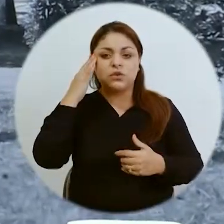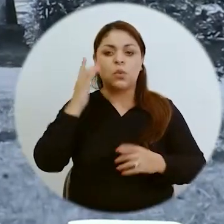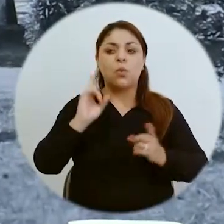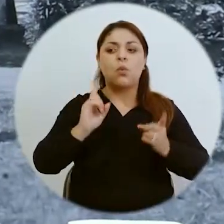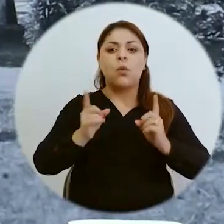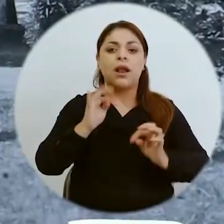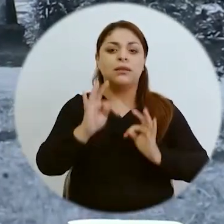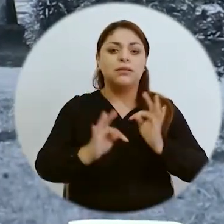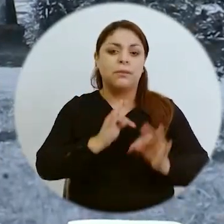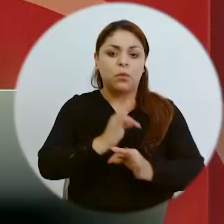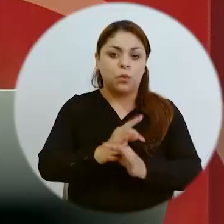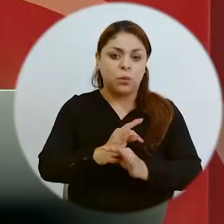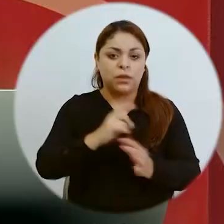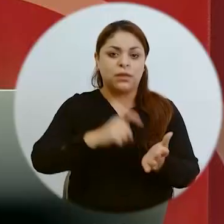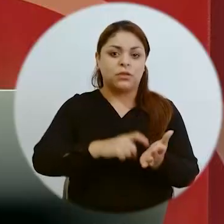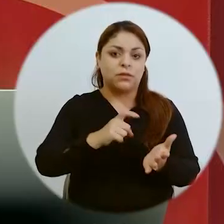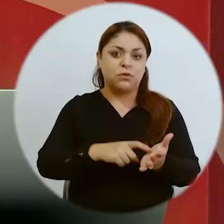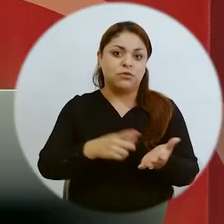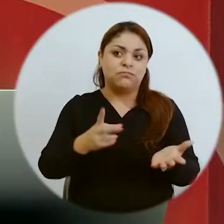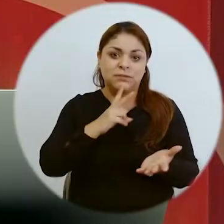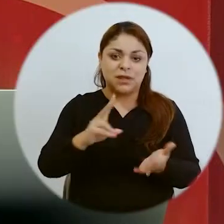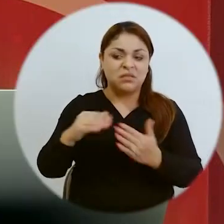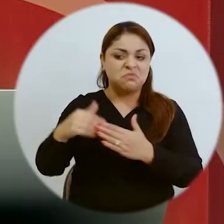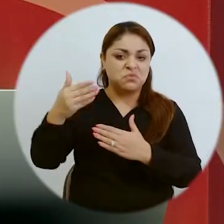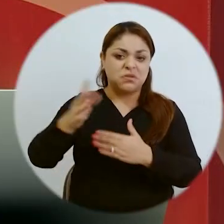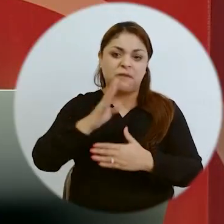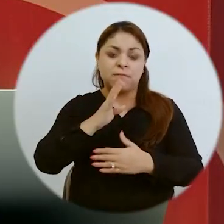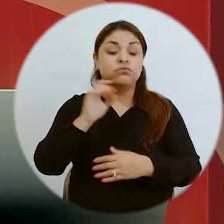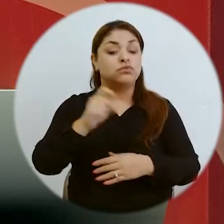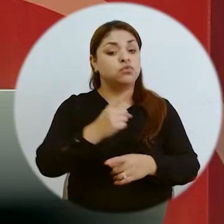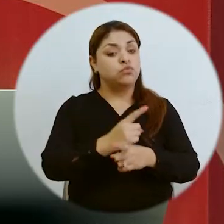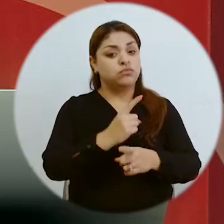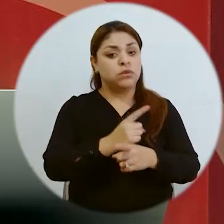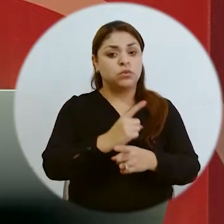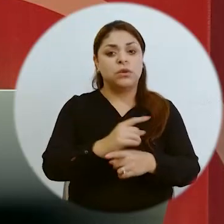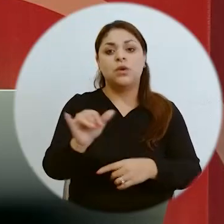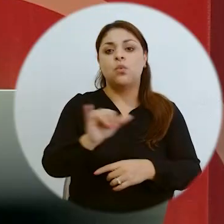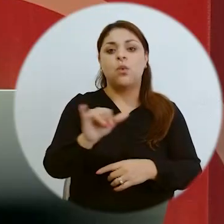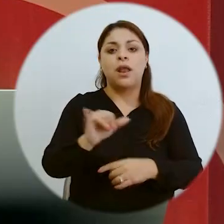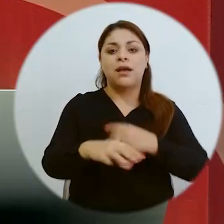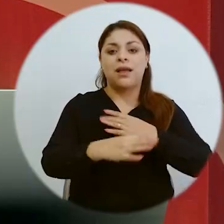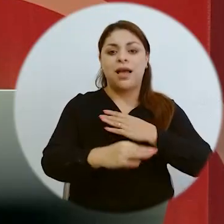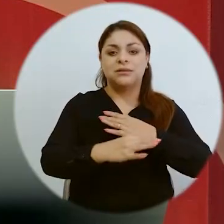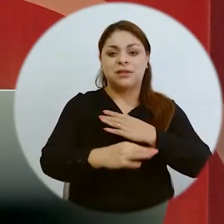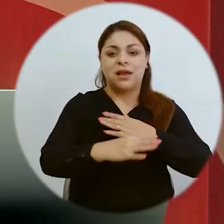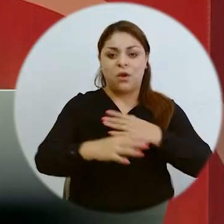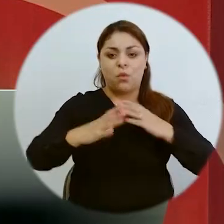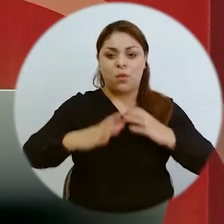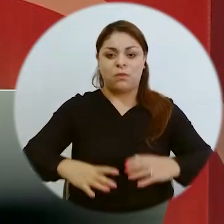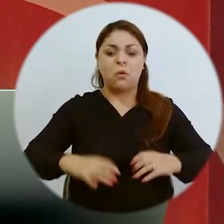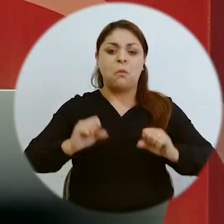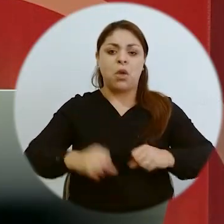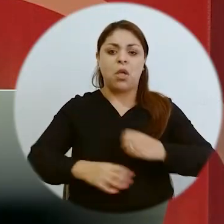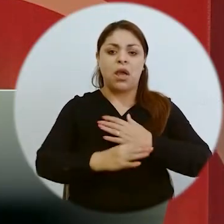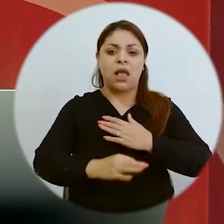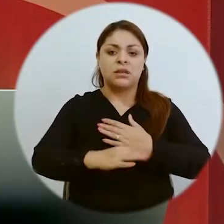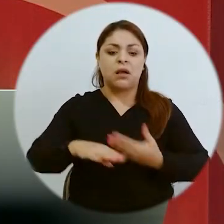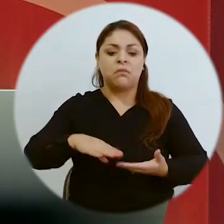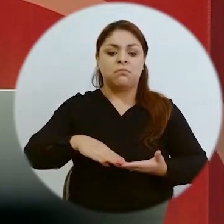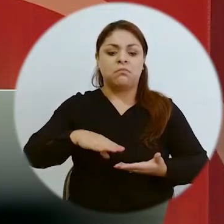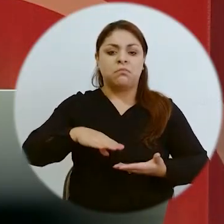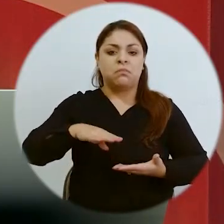abordar más adelante. Sin duda alguna, porque claro, conforme, es igual que el colesterol, ¿verdad? Uno puede tener el colesterol un poquillo alto,